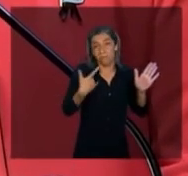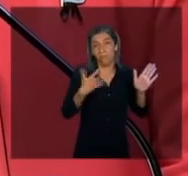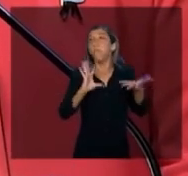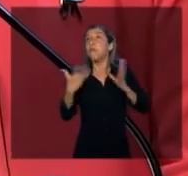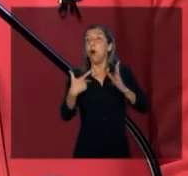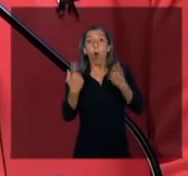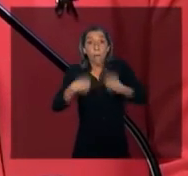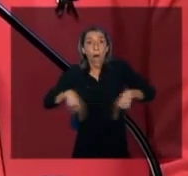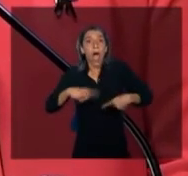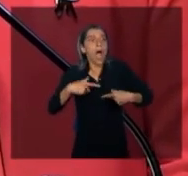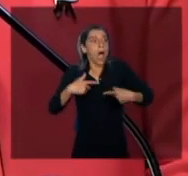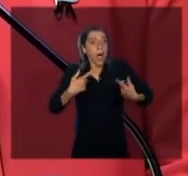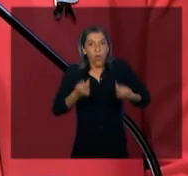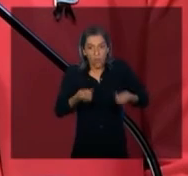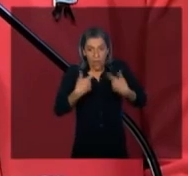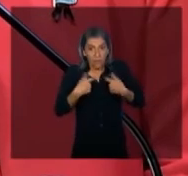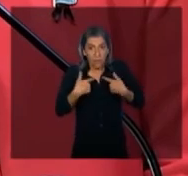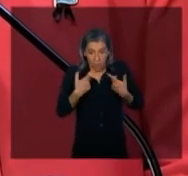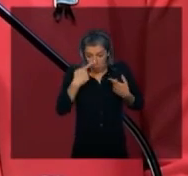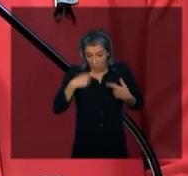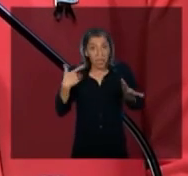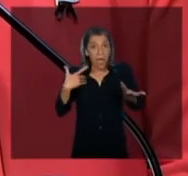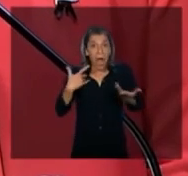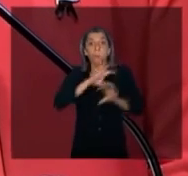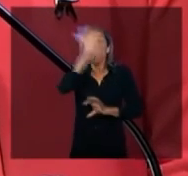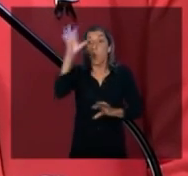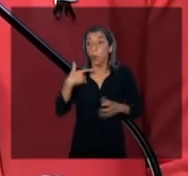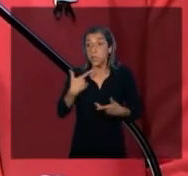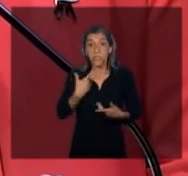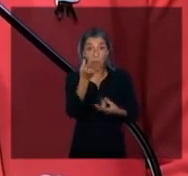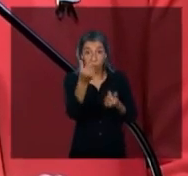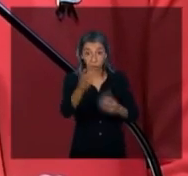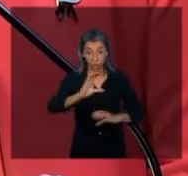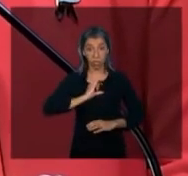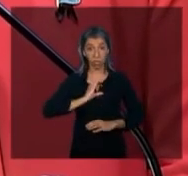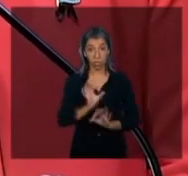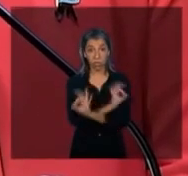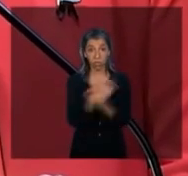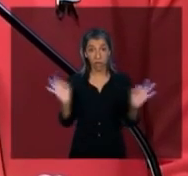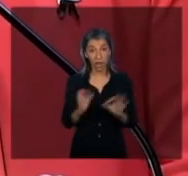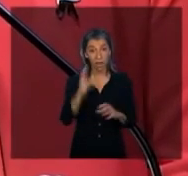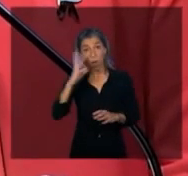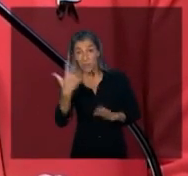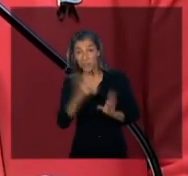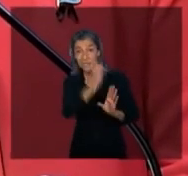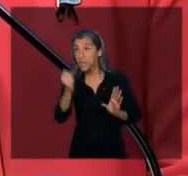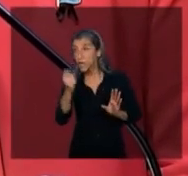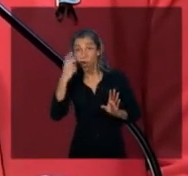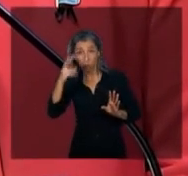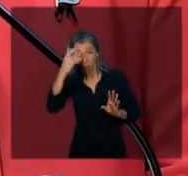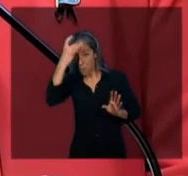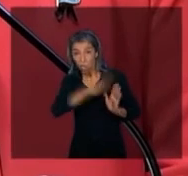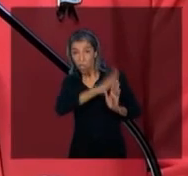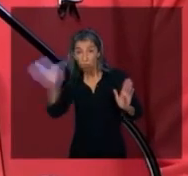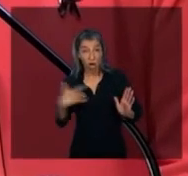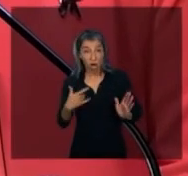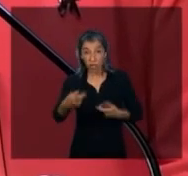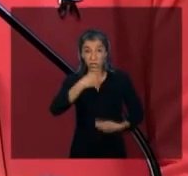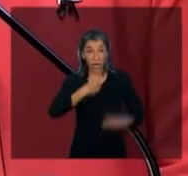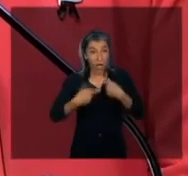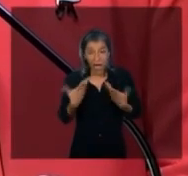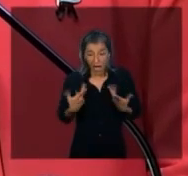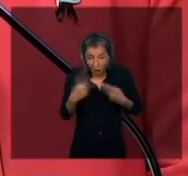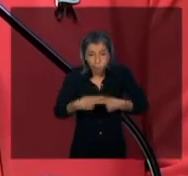llegó ni un peso desde el año 2005 del 2012 cuando adherimos y Nosotros creamos igual la fuerza